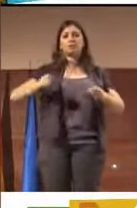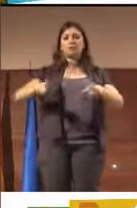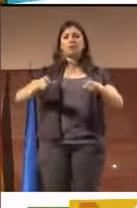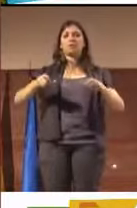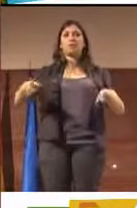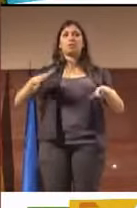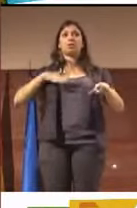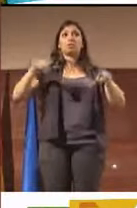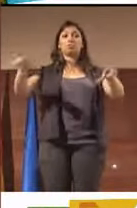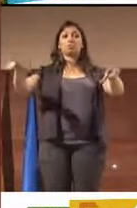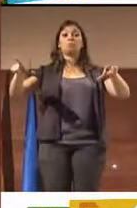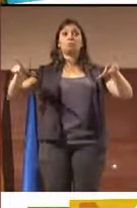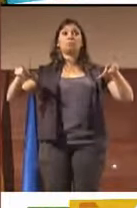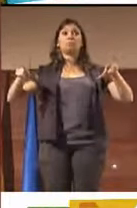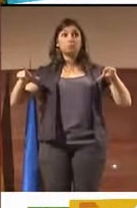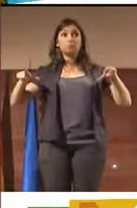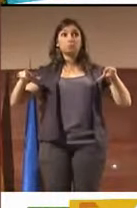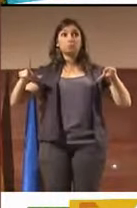acceda a esta mesa,